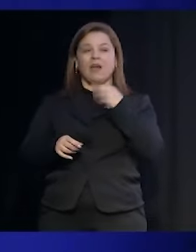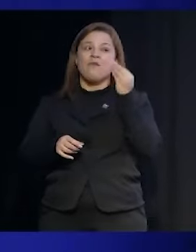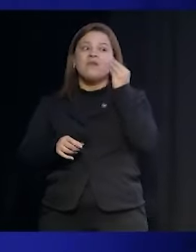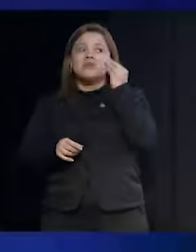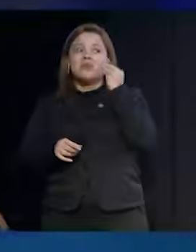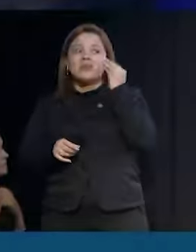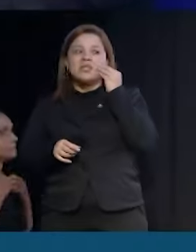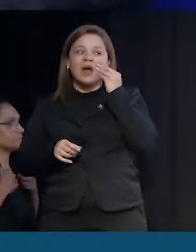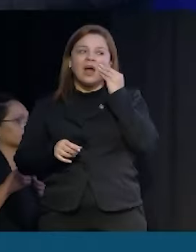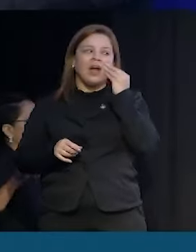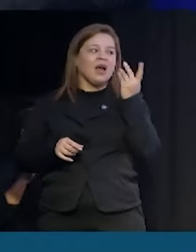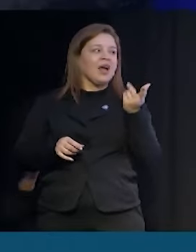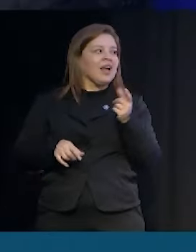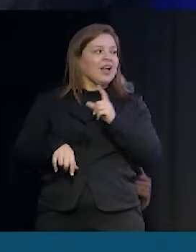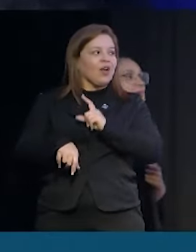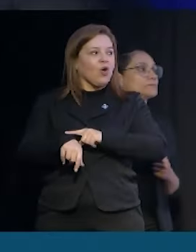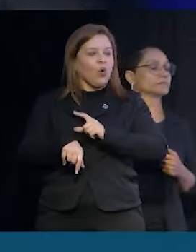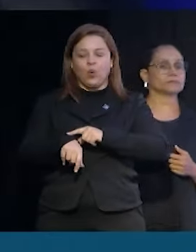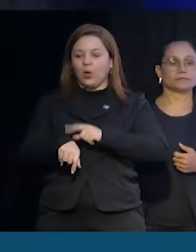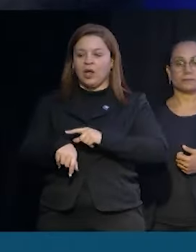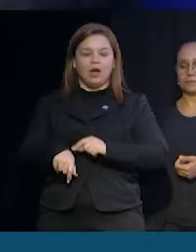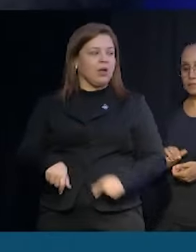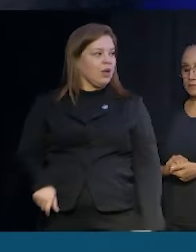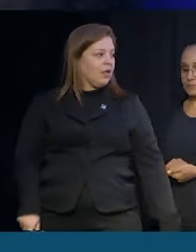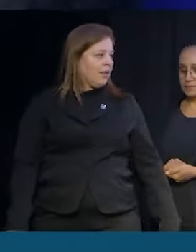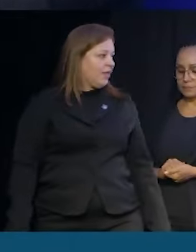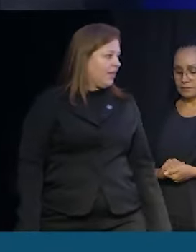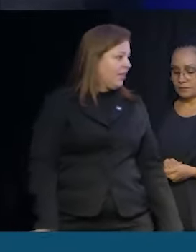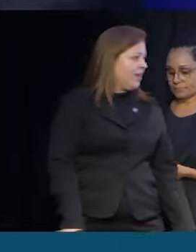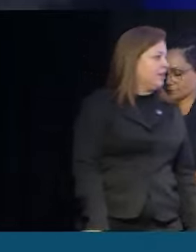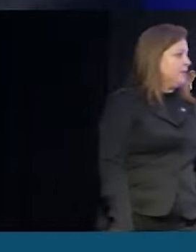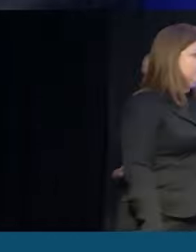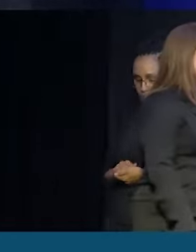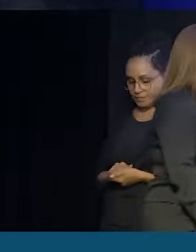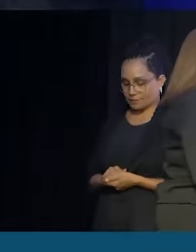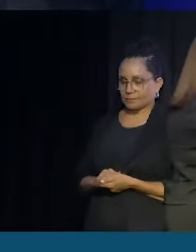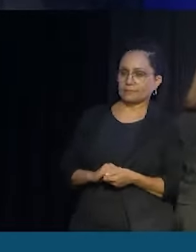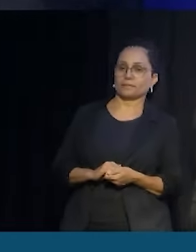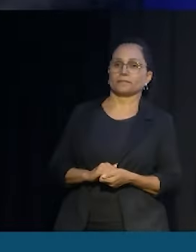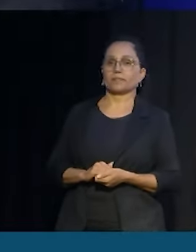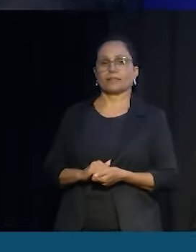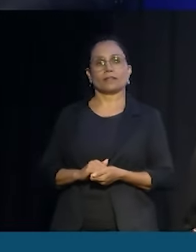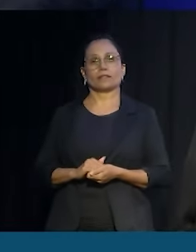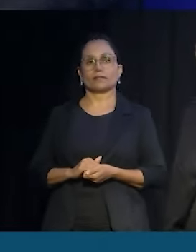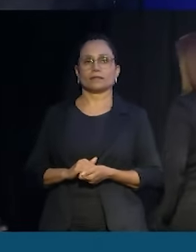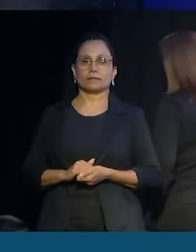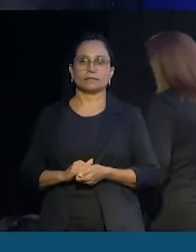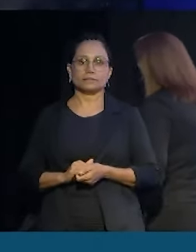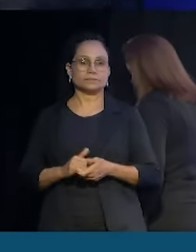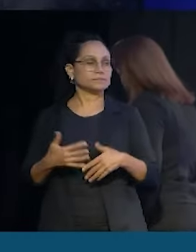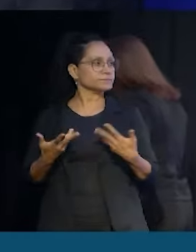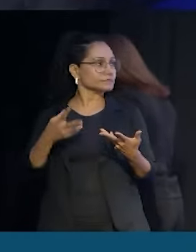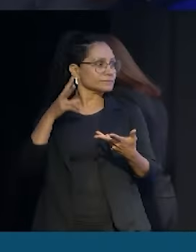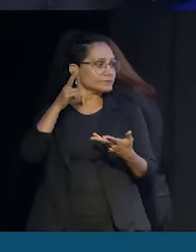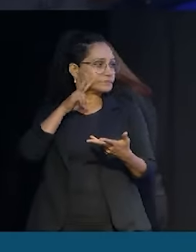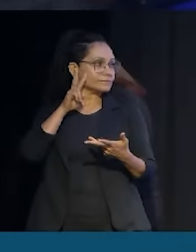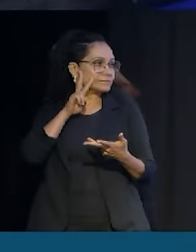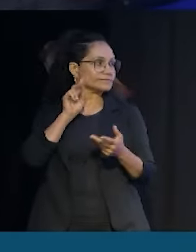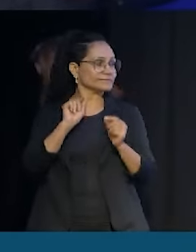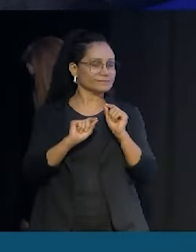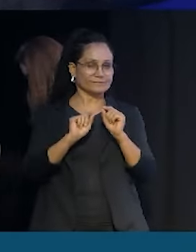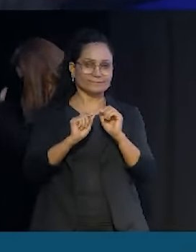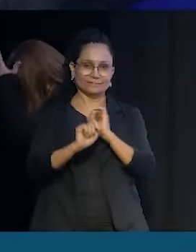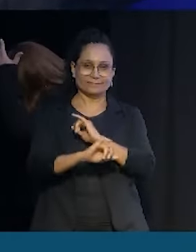voy a intentar atender la demanda de hablar un poquito sobre la historia. Saben cómo es viejo, cuenta